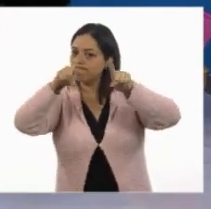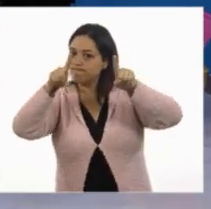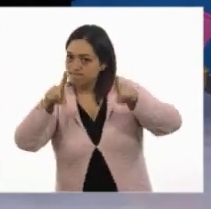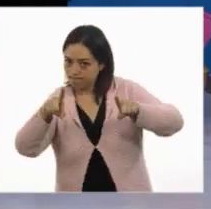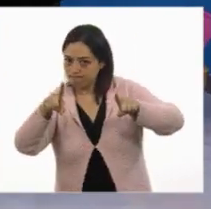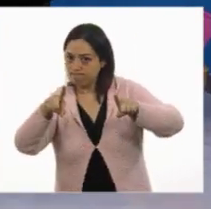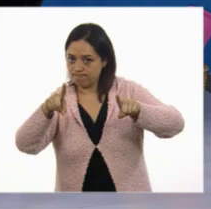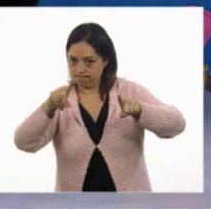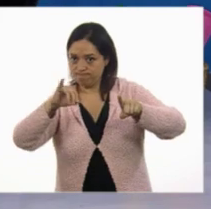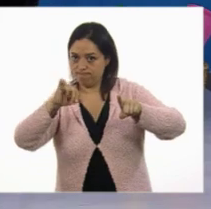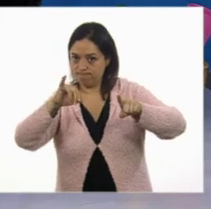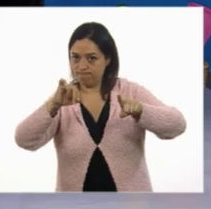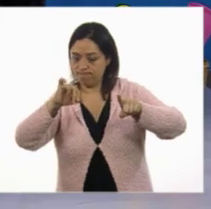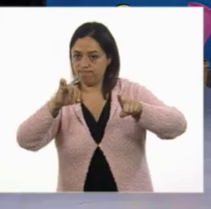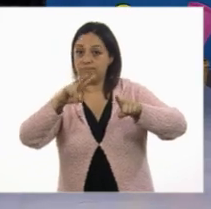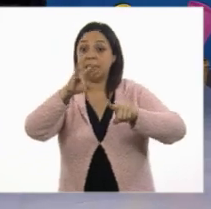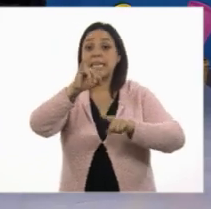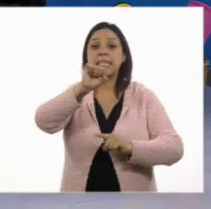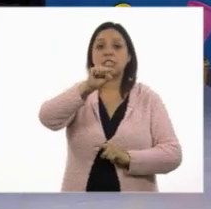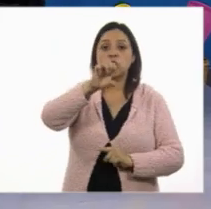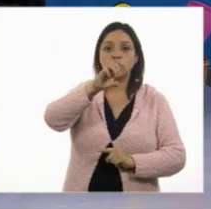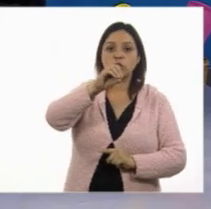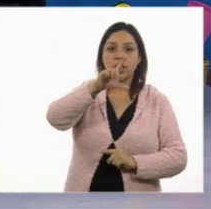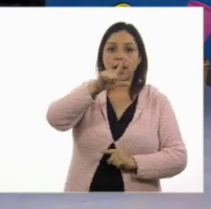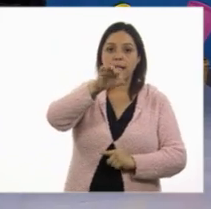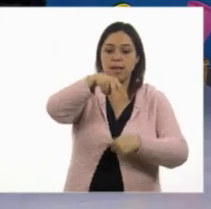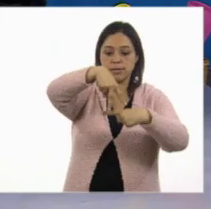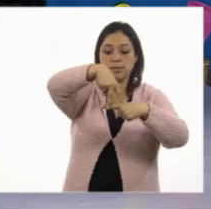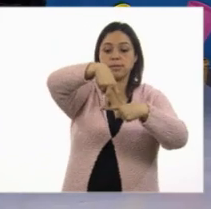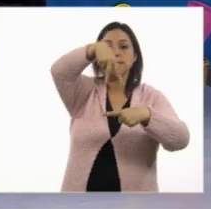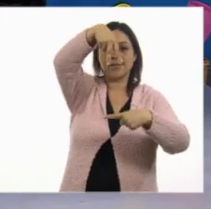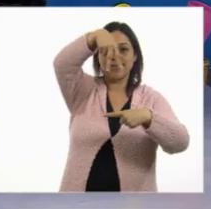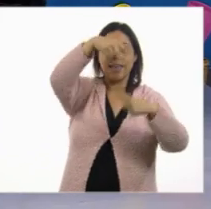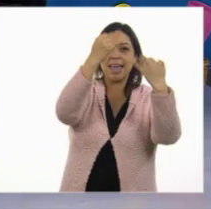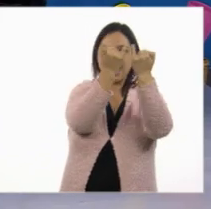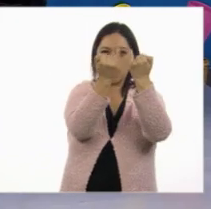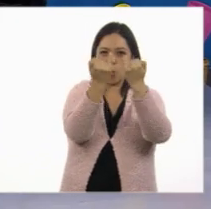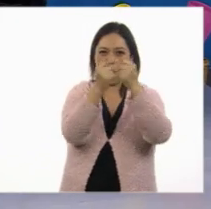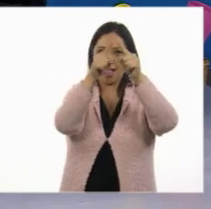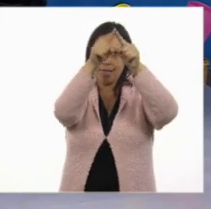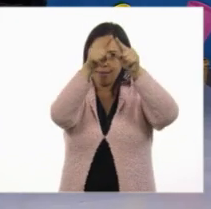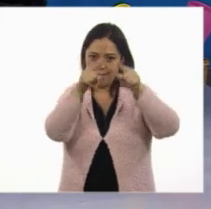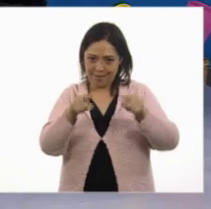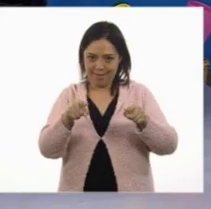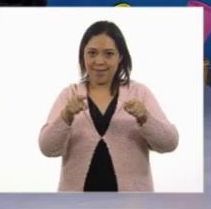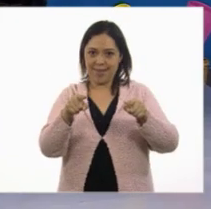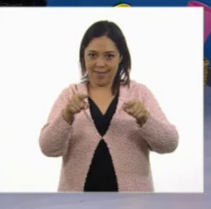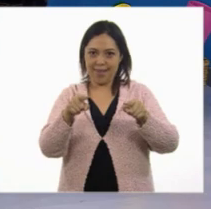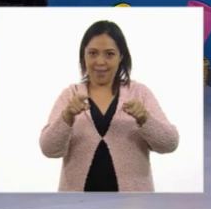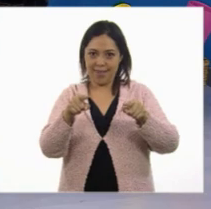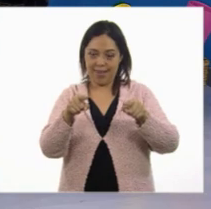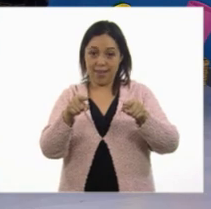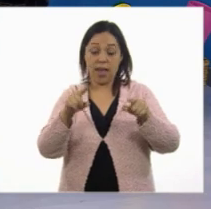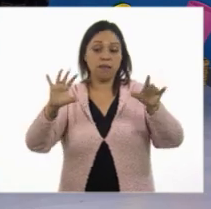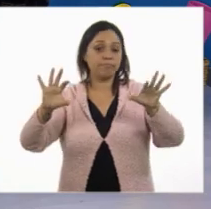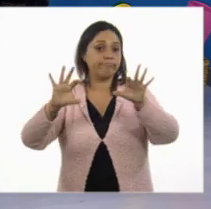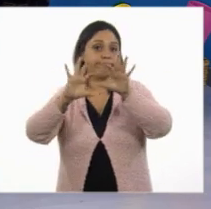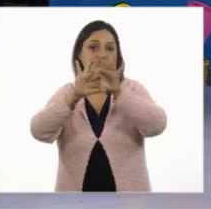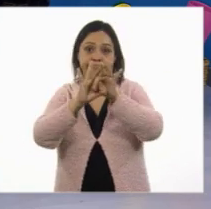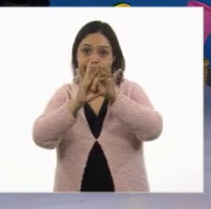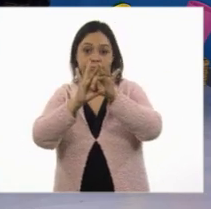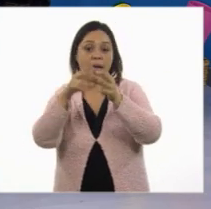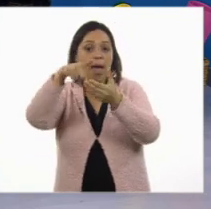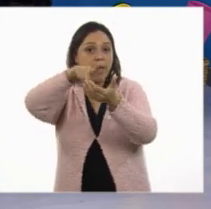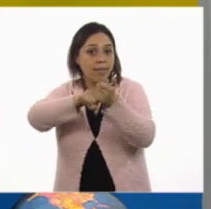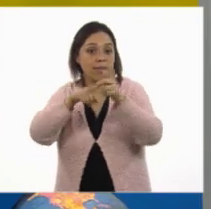porque tiene dos lados iguales. Muy bien. Triángulo isósceles, que no es un triángulo rectángulo, o sea, no tiene un ángulo de 90